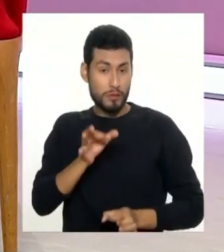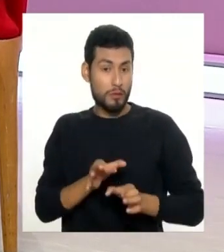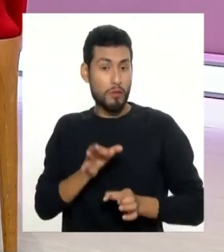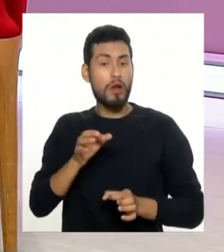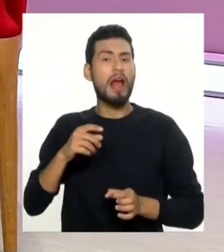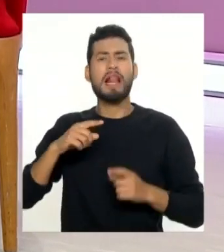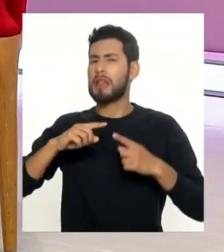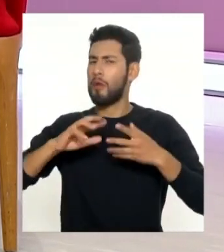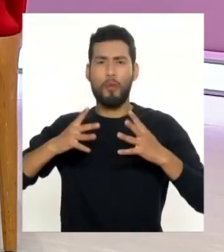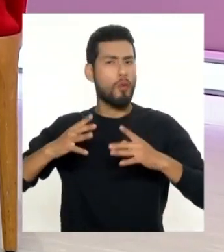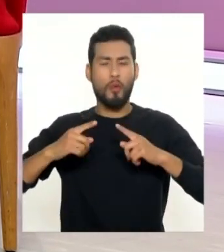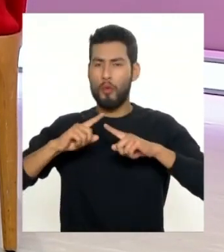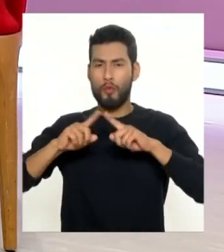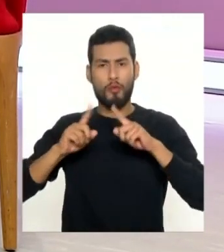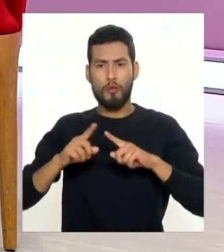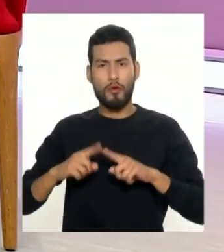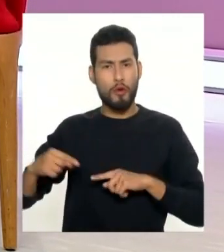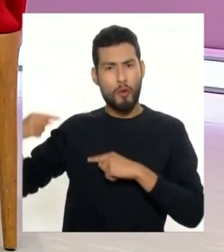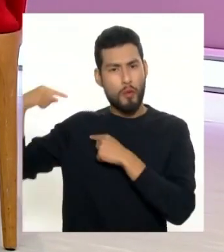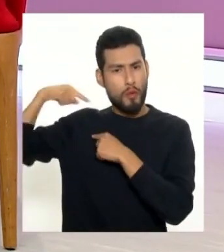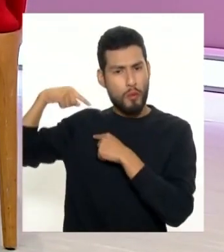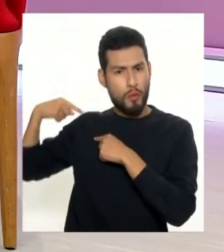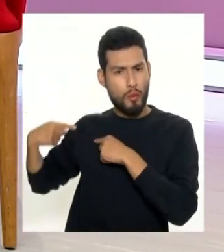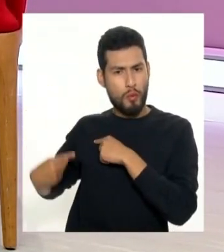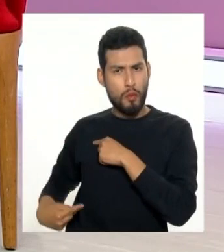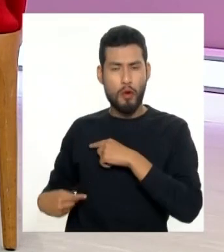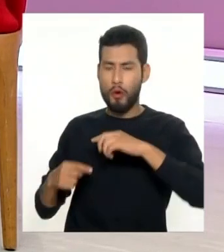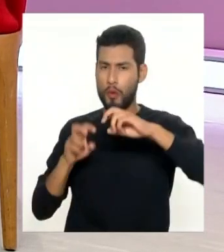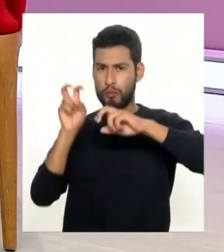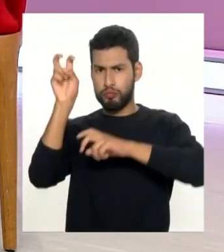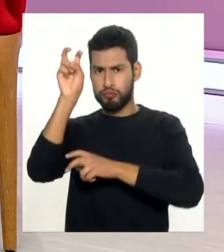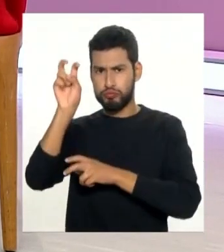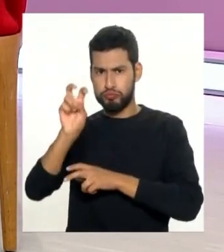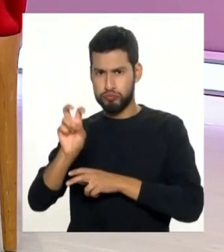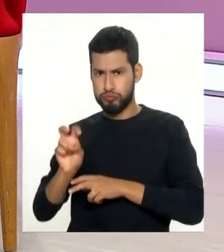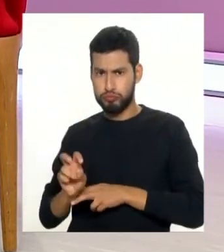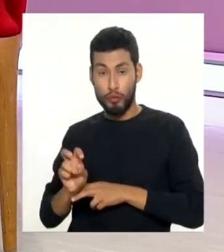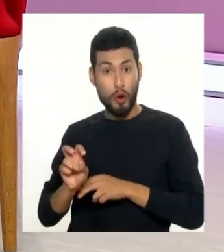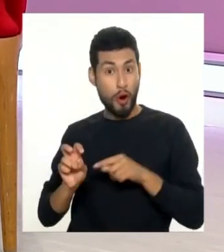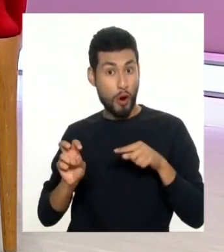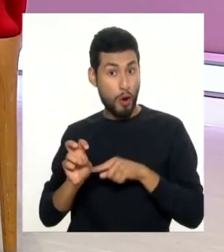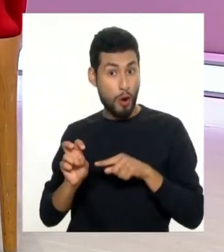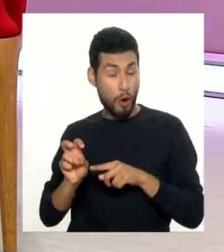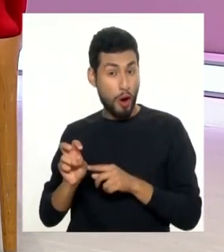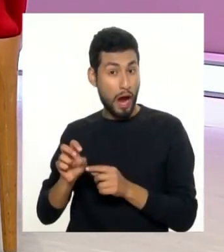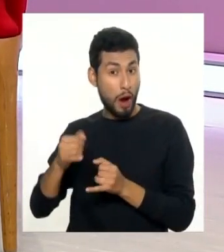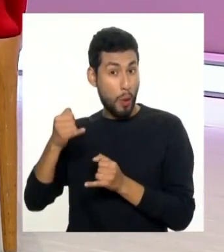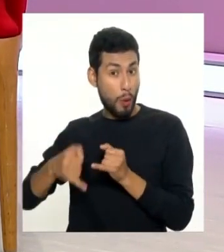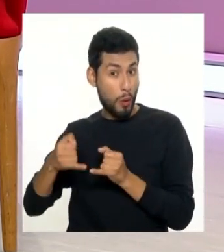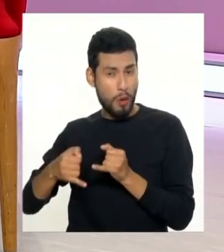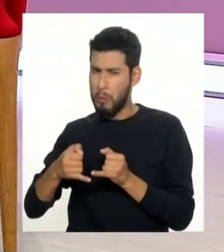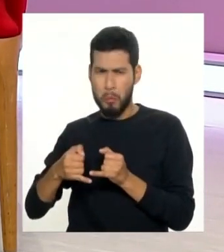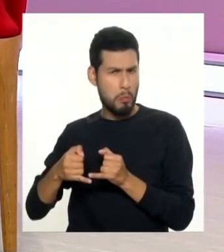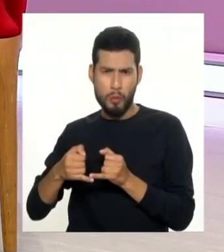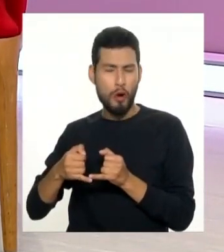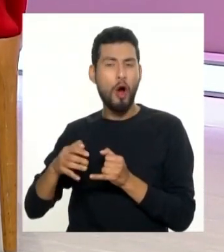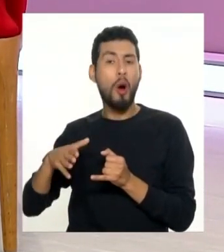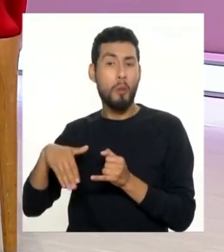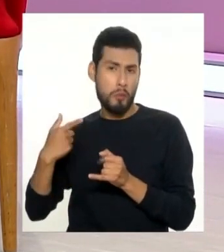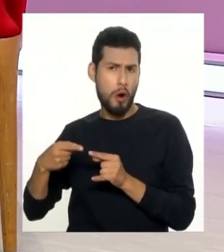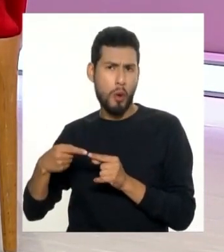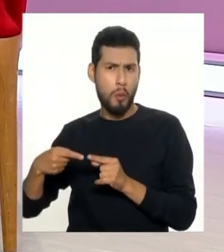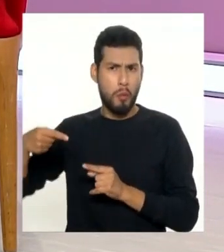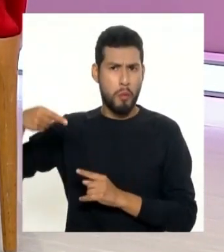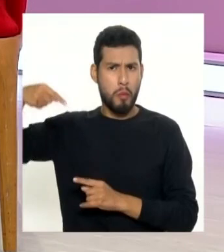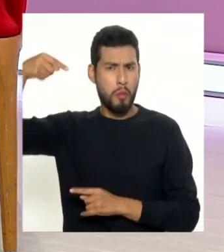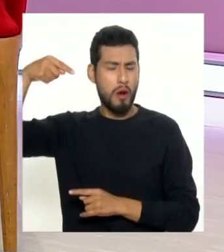o sea, podría darse en cualquier lugar de la columna donde la ruptura de este disco, que es un amortiguador que se da